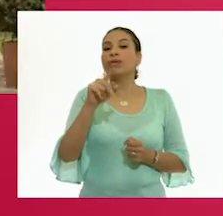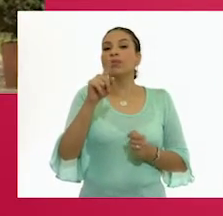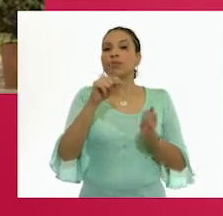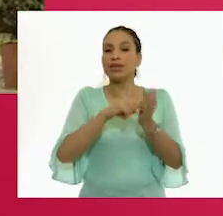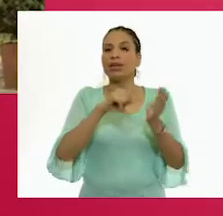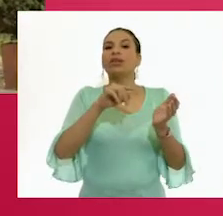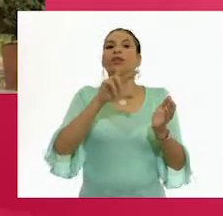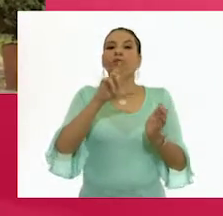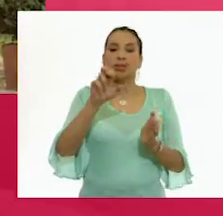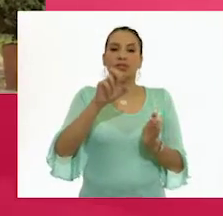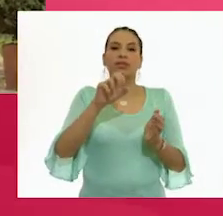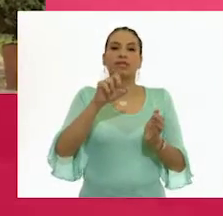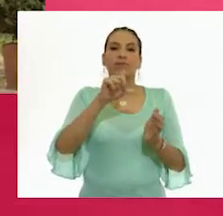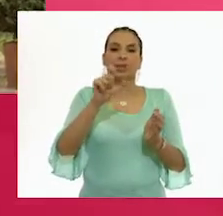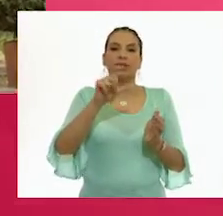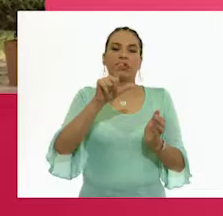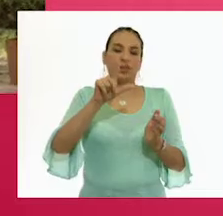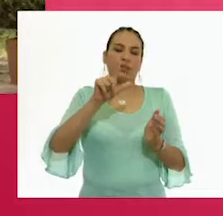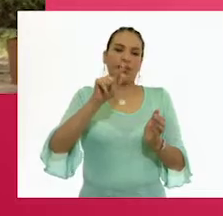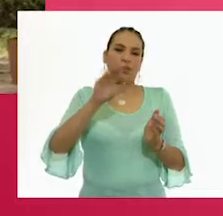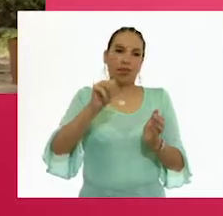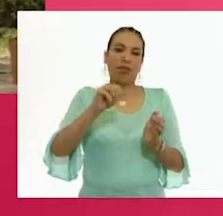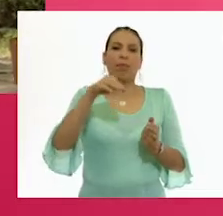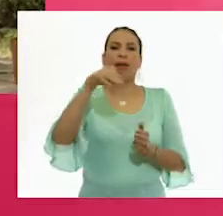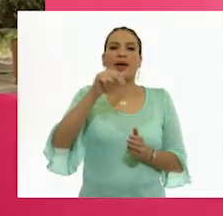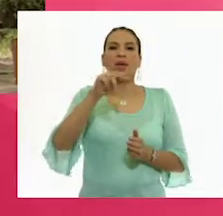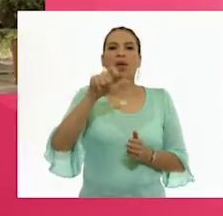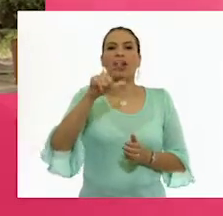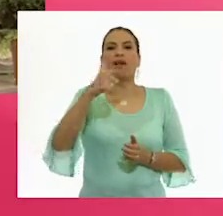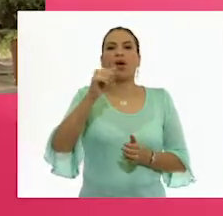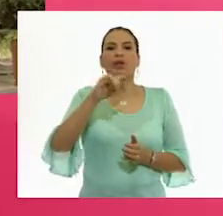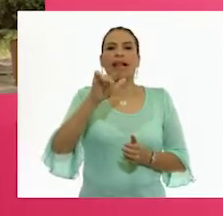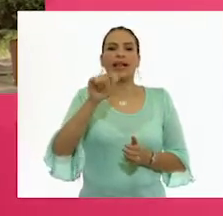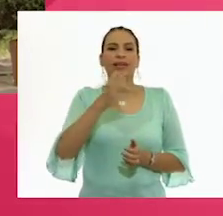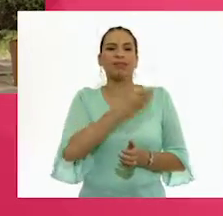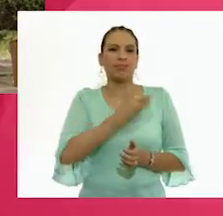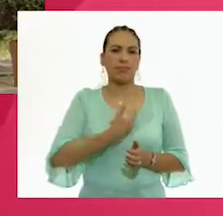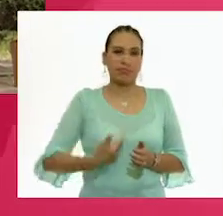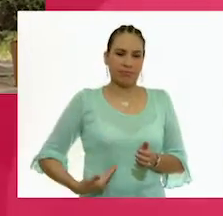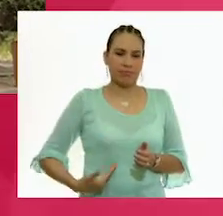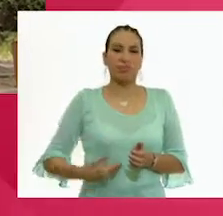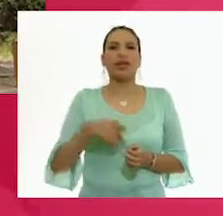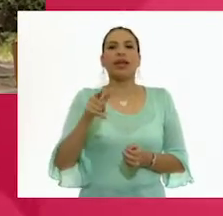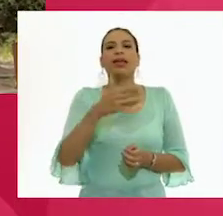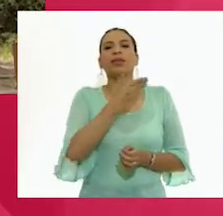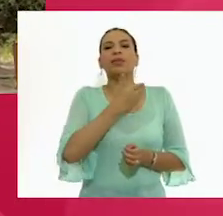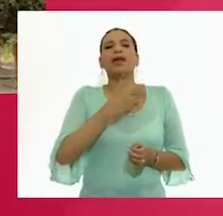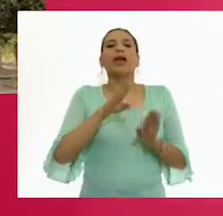1779, Manuel González, que todavía no era presidente de México,